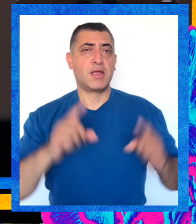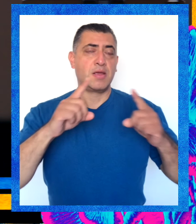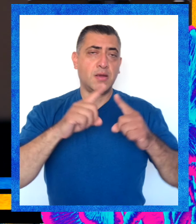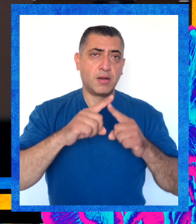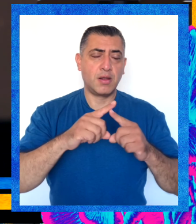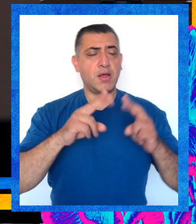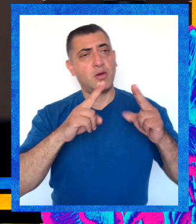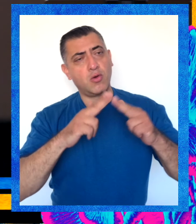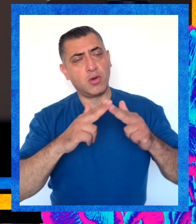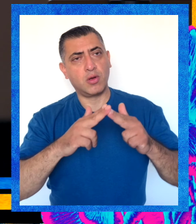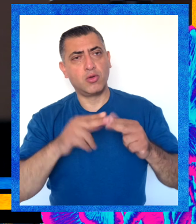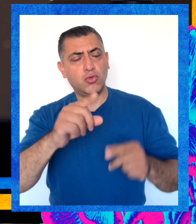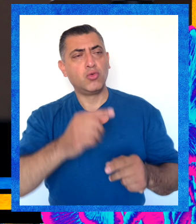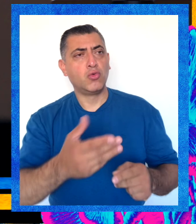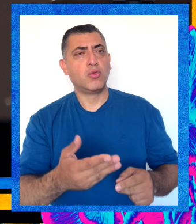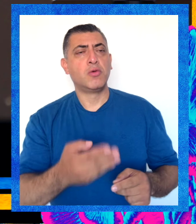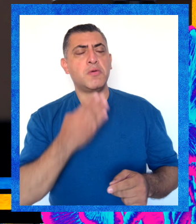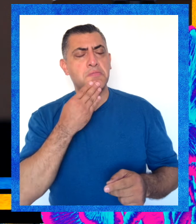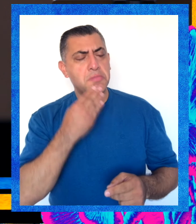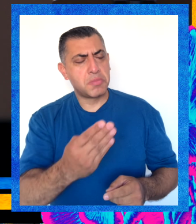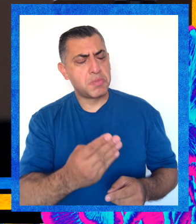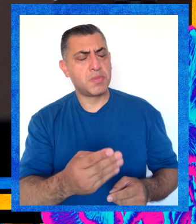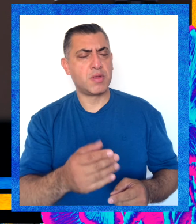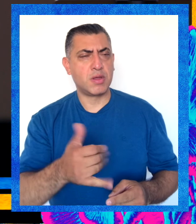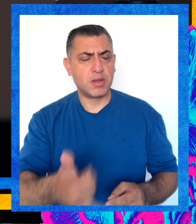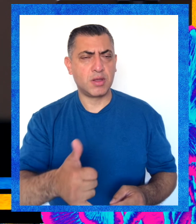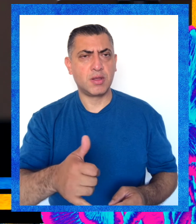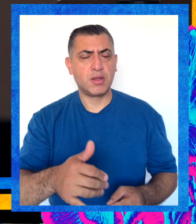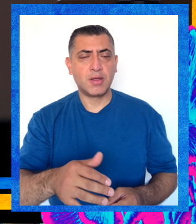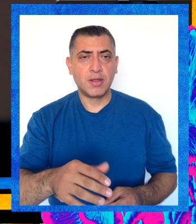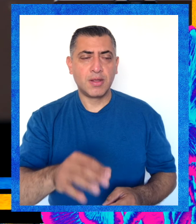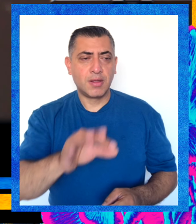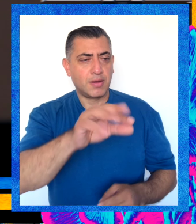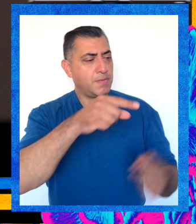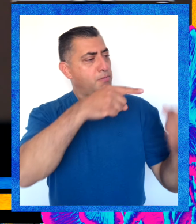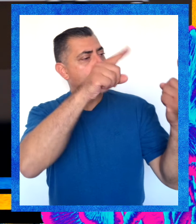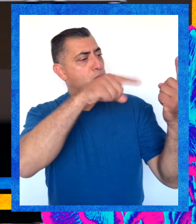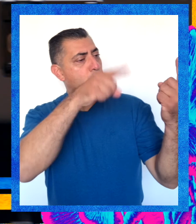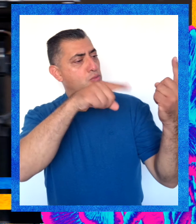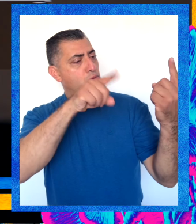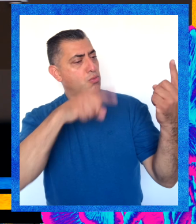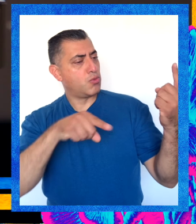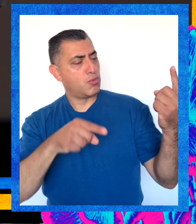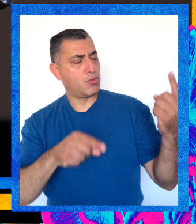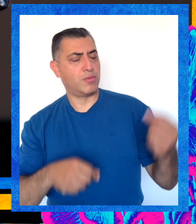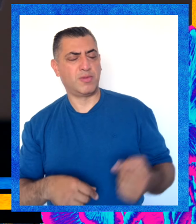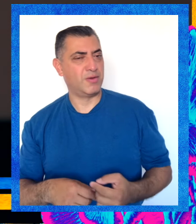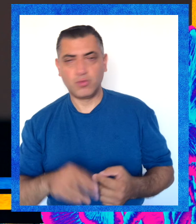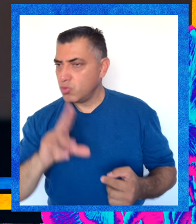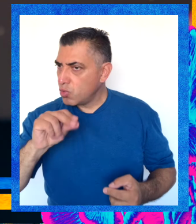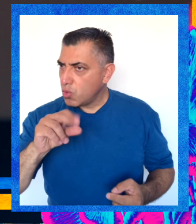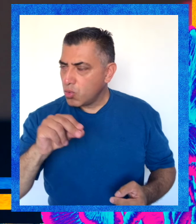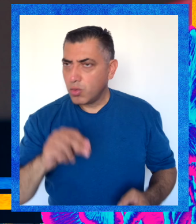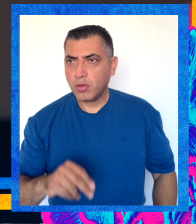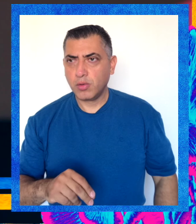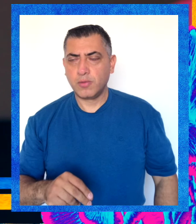iglesia o en el lugar no a pórtate bien y entonces te ganas el punto bueno de no no no se basa en lo que tú has hecho querido